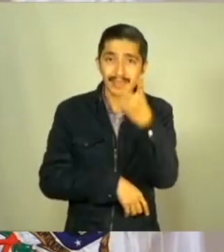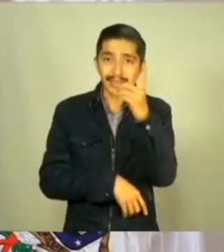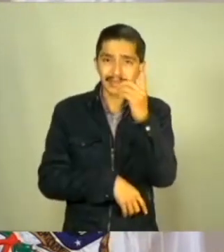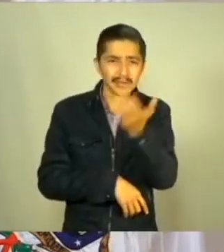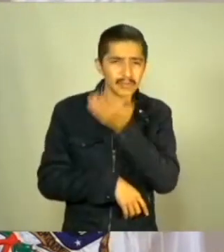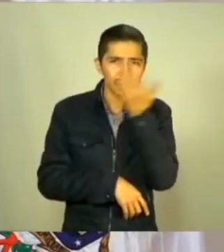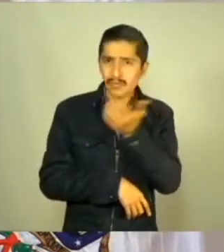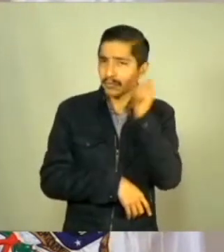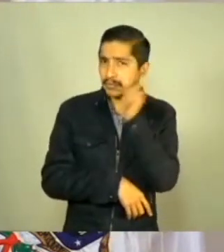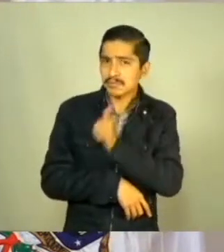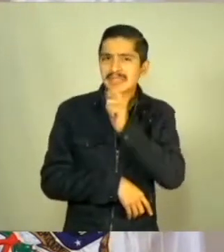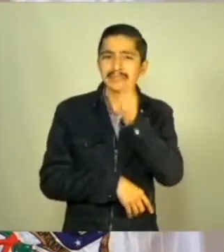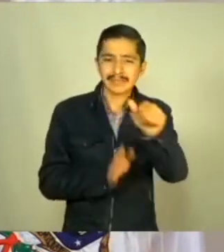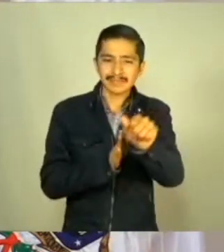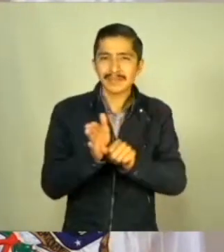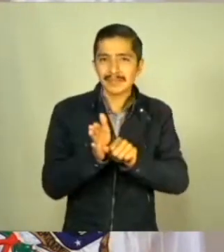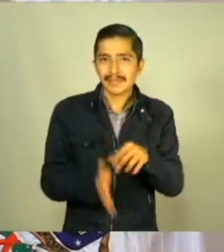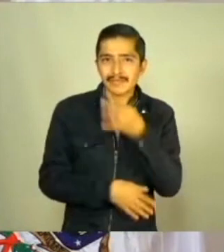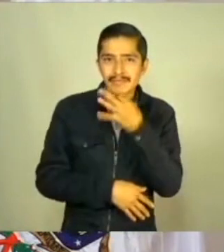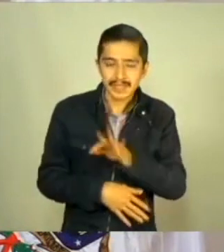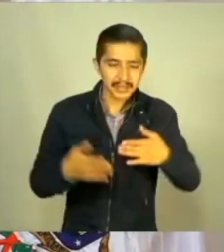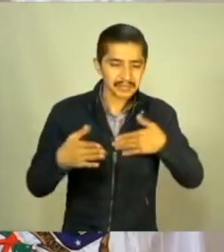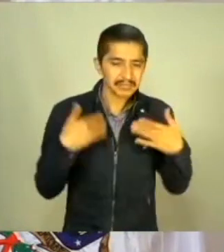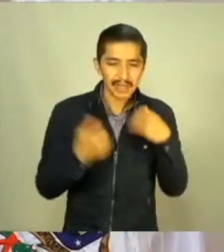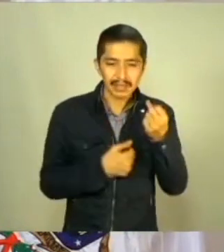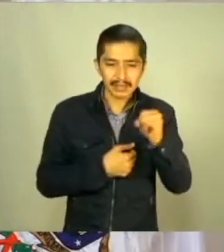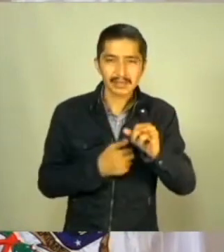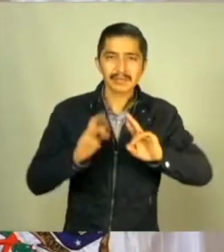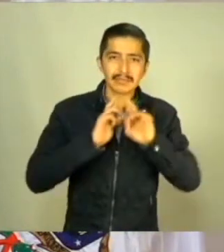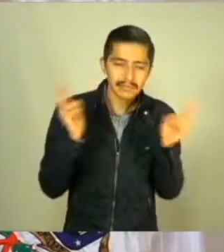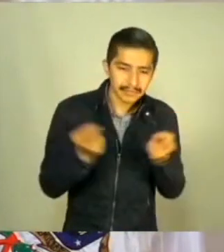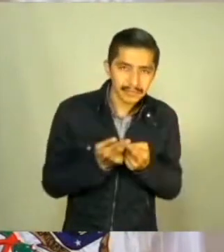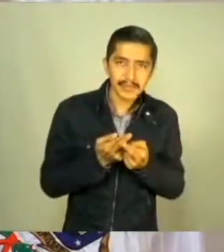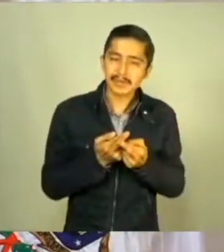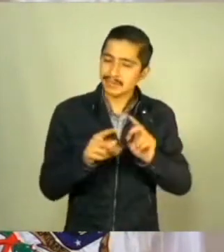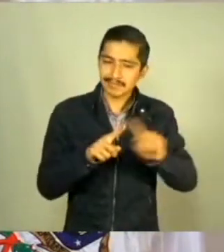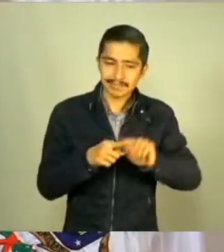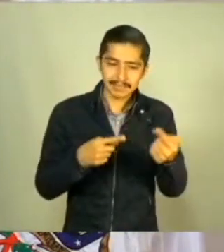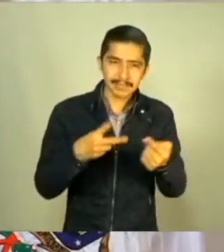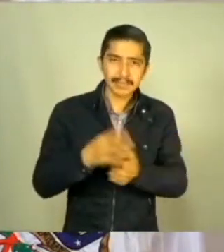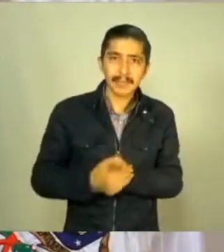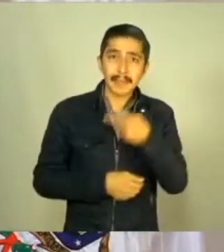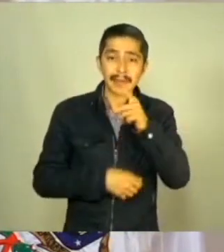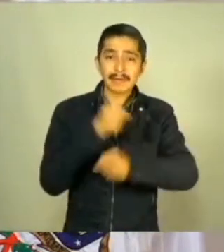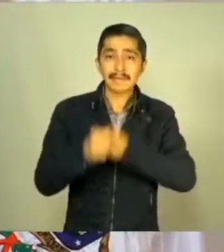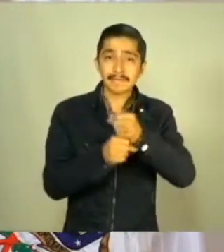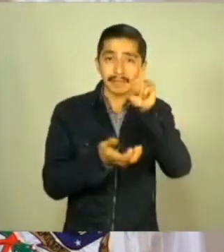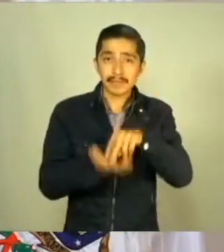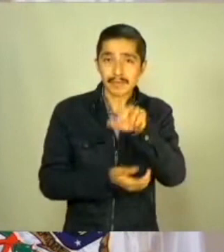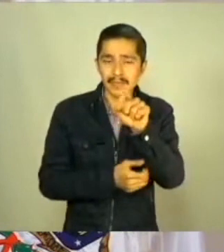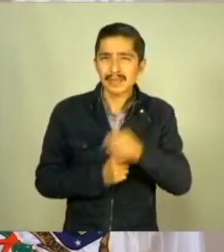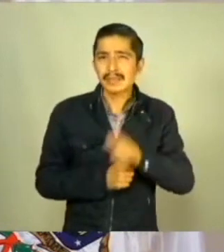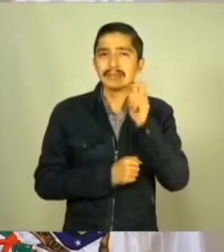es mes de fiestas reuniones etcétera pero en el año 2020 tiene